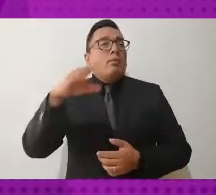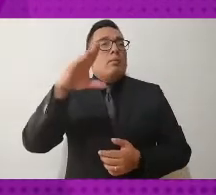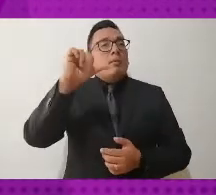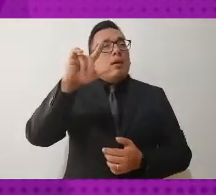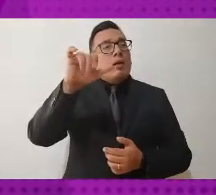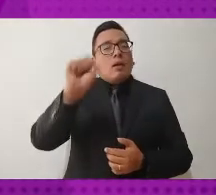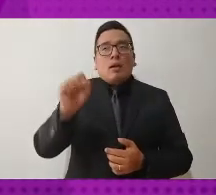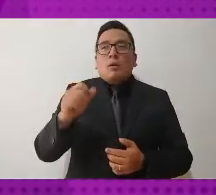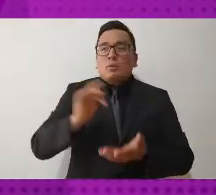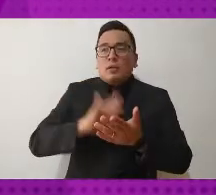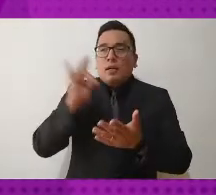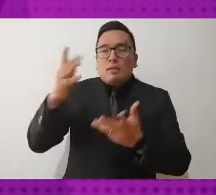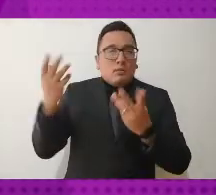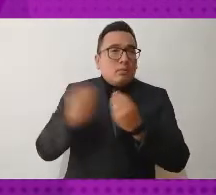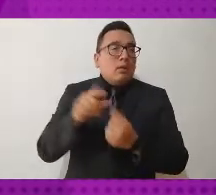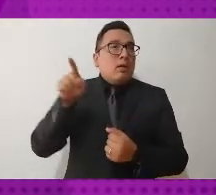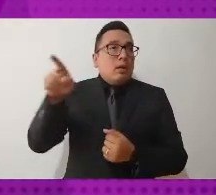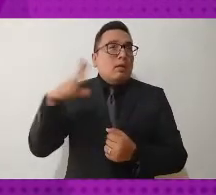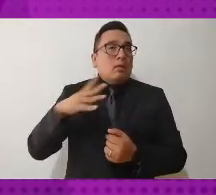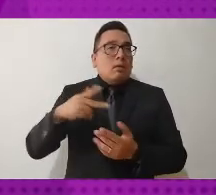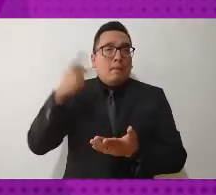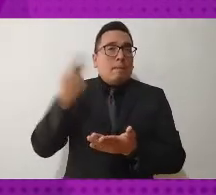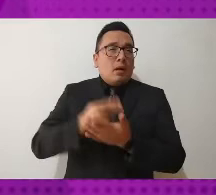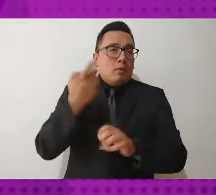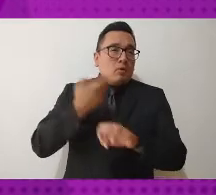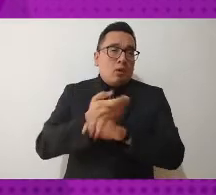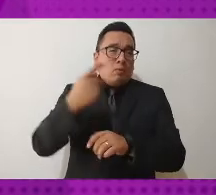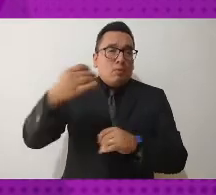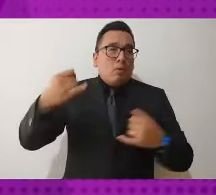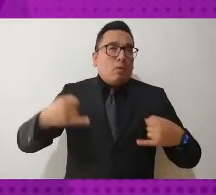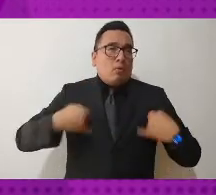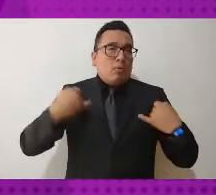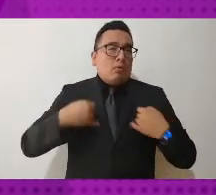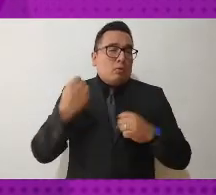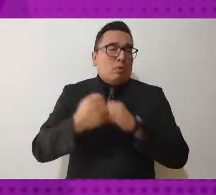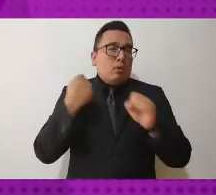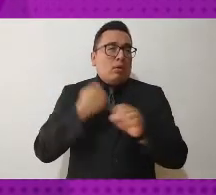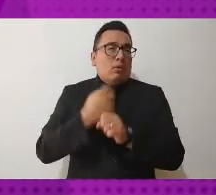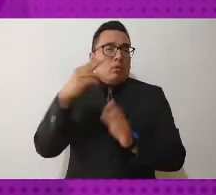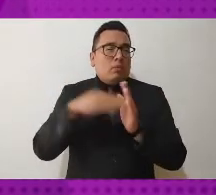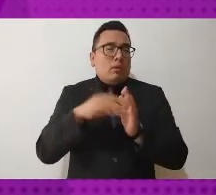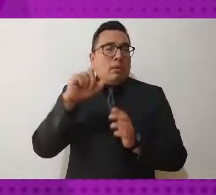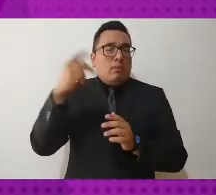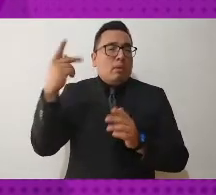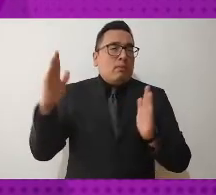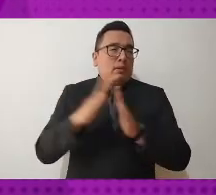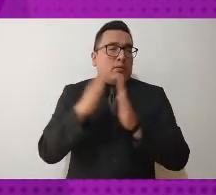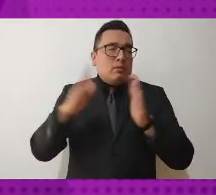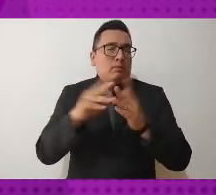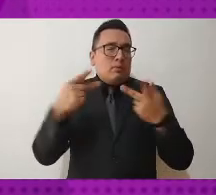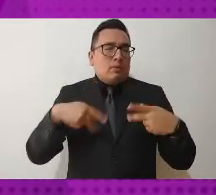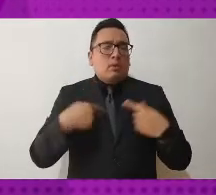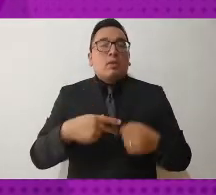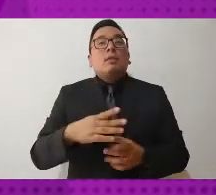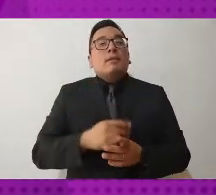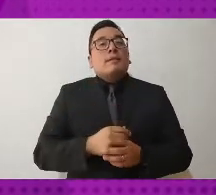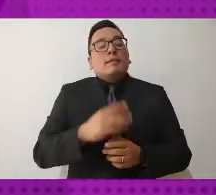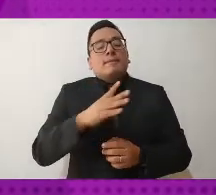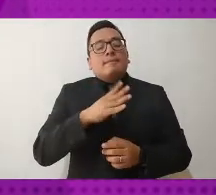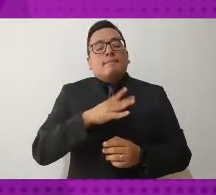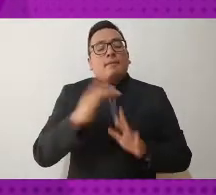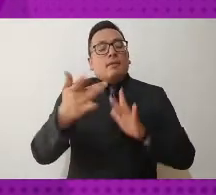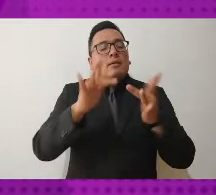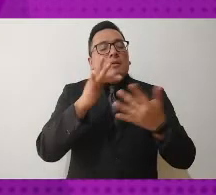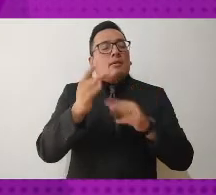invitado Carlos te agradezco por estar aquí Carlos es premio Estatal de la juventud 2020 en la categoría de participación ciudadana a través